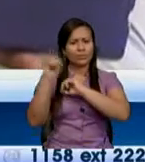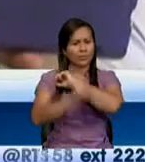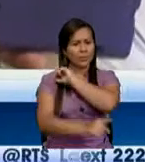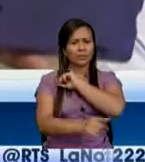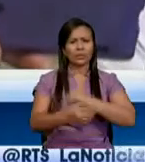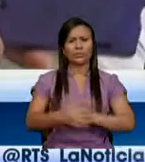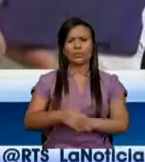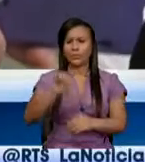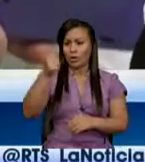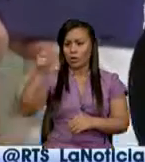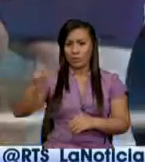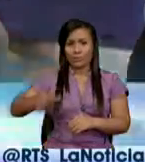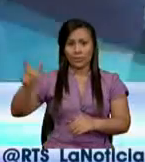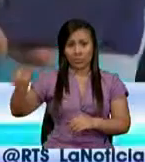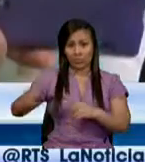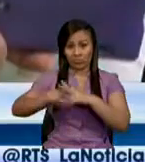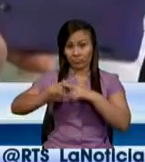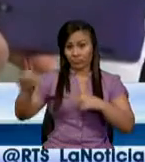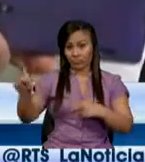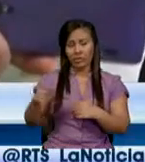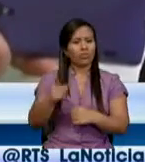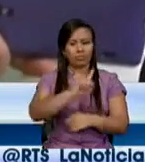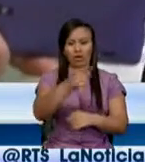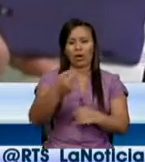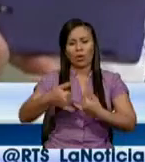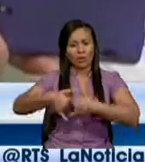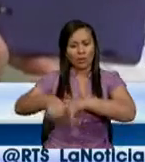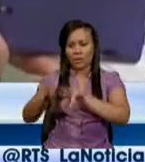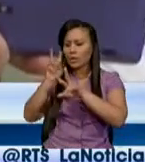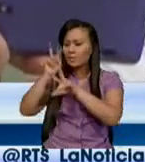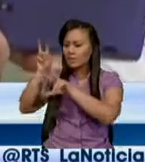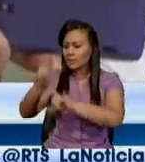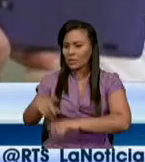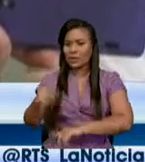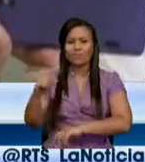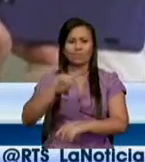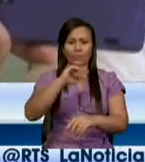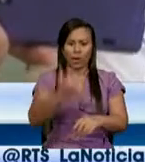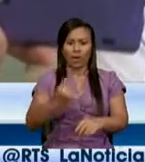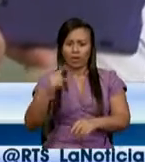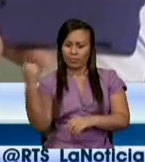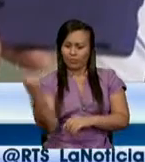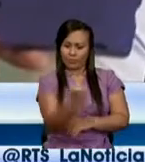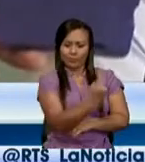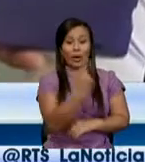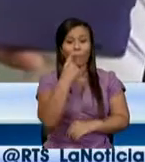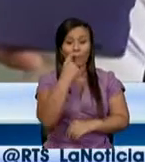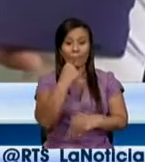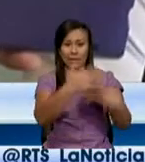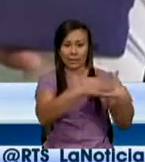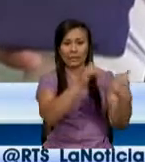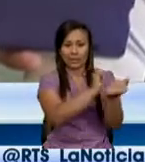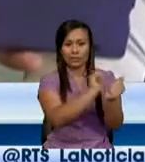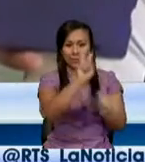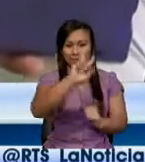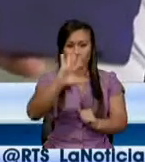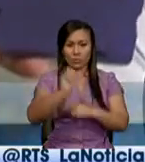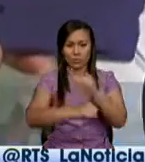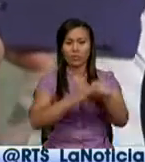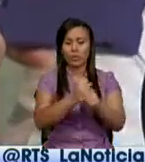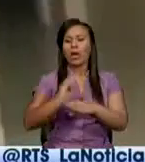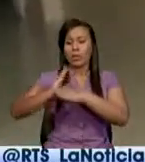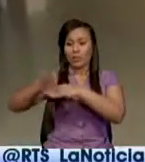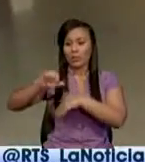las demás personas no van a ser siguiendo investigadas. Necesariamente tiene que seguirse investigando y seguirse iniciarse investigaciones en